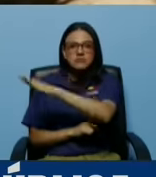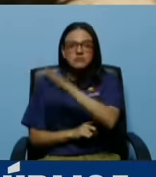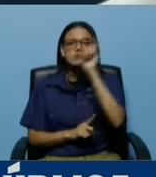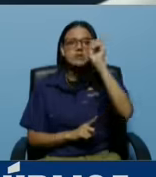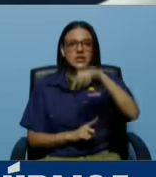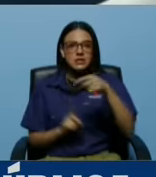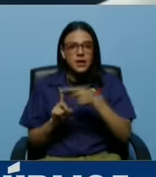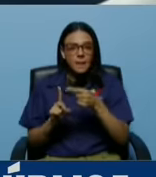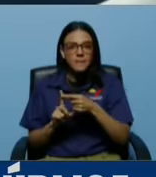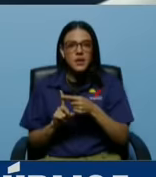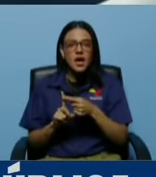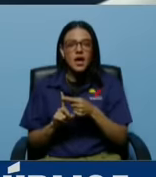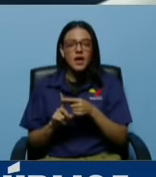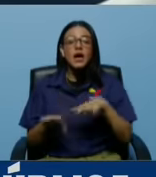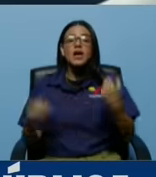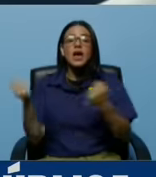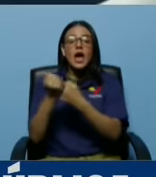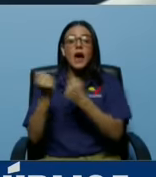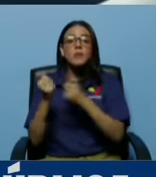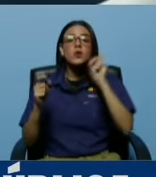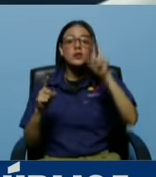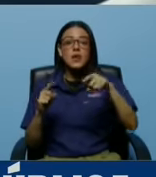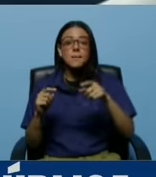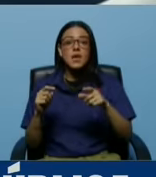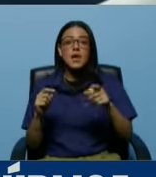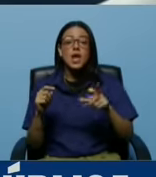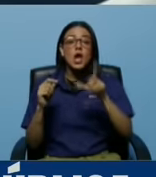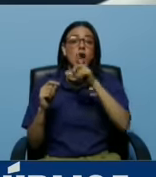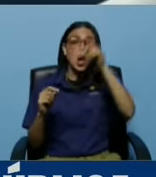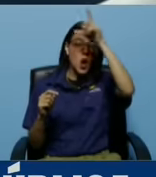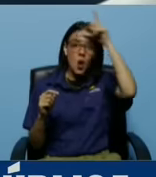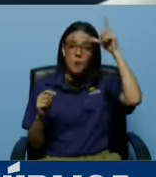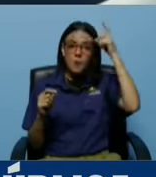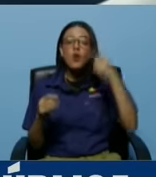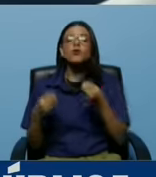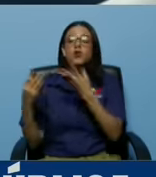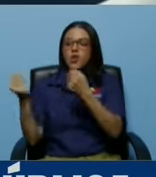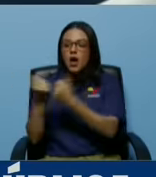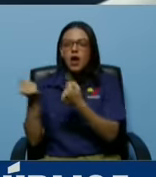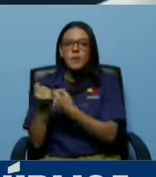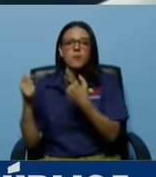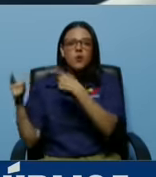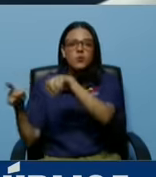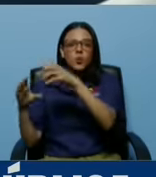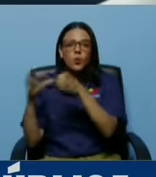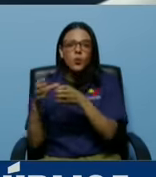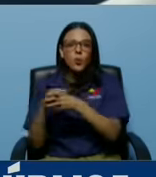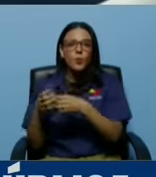su momento de Leopoldo López, de Lilian Tintori,